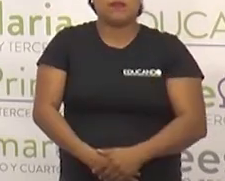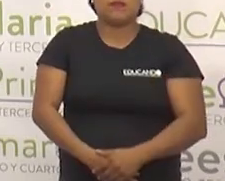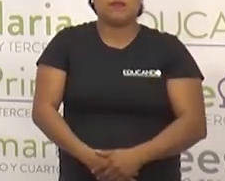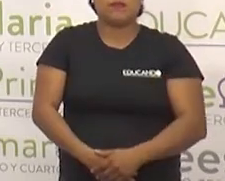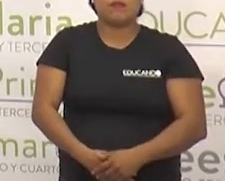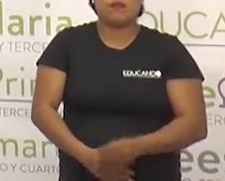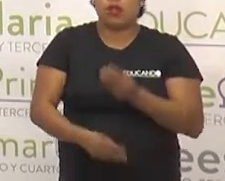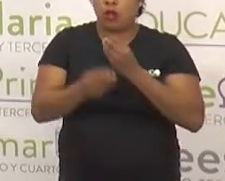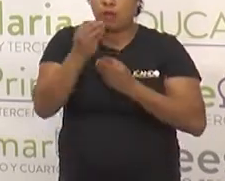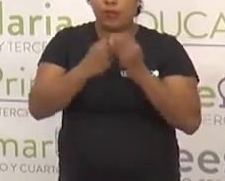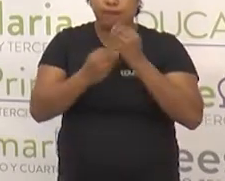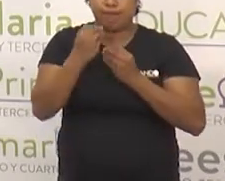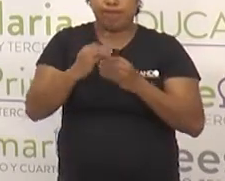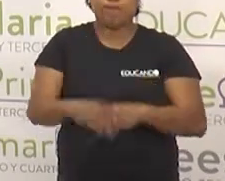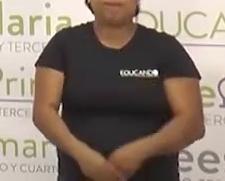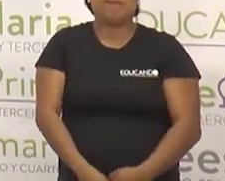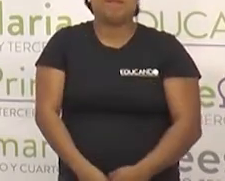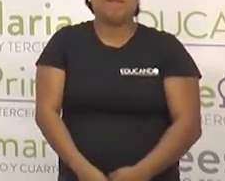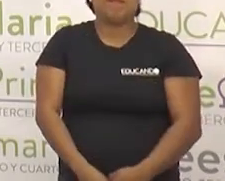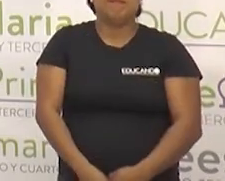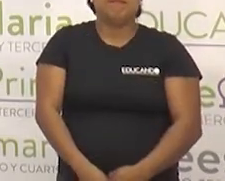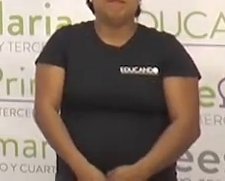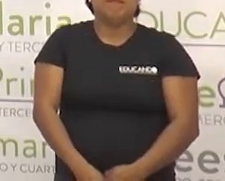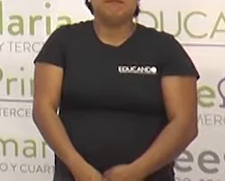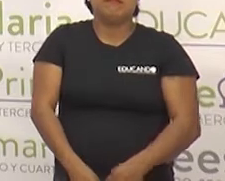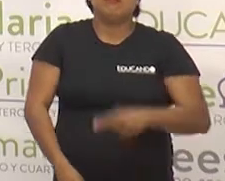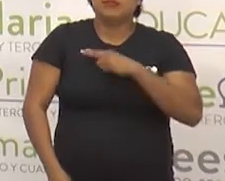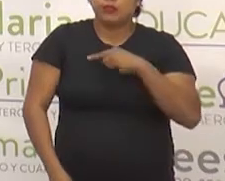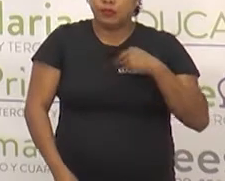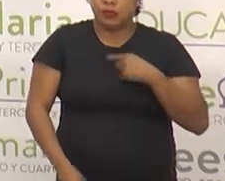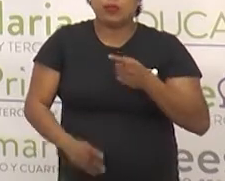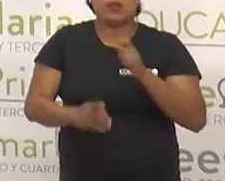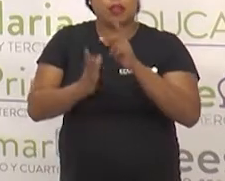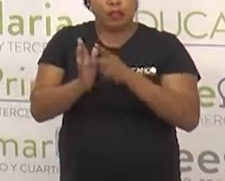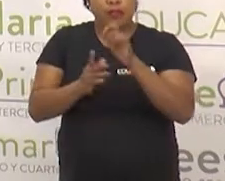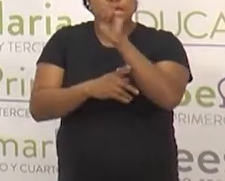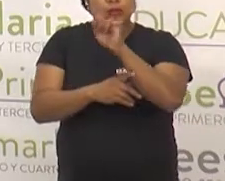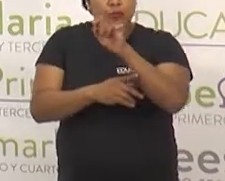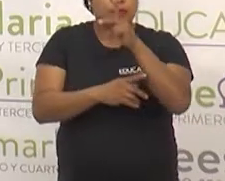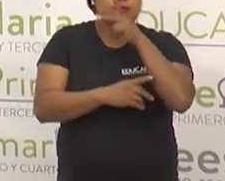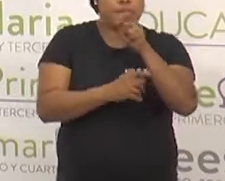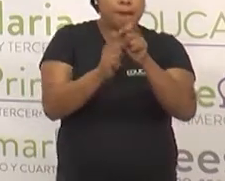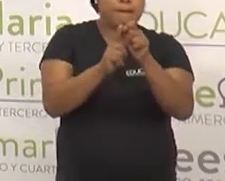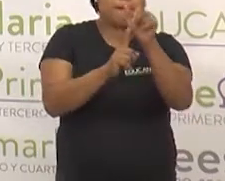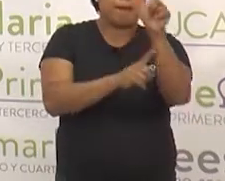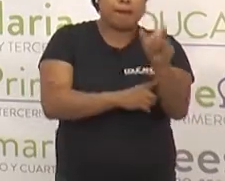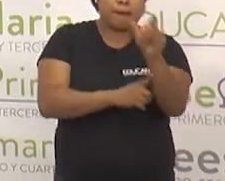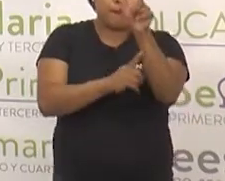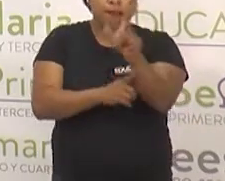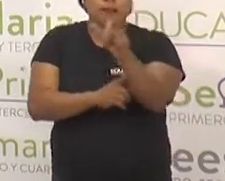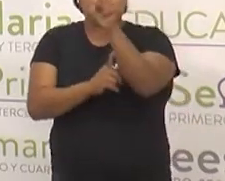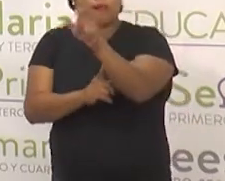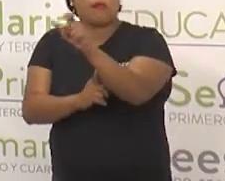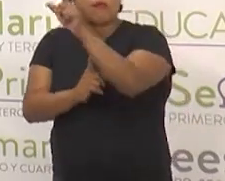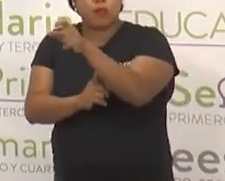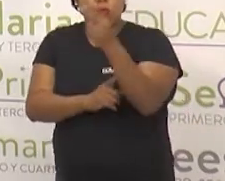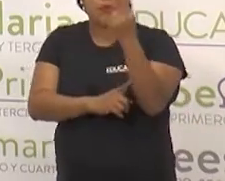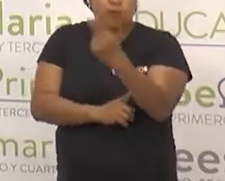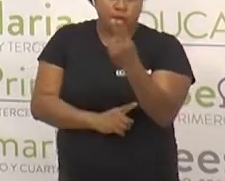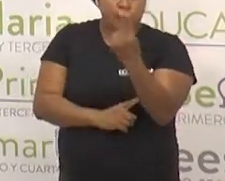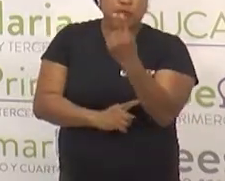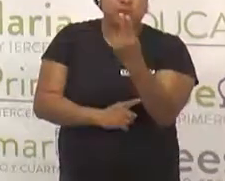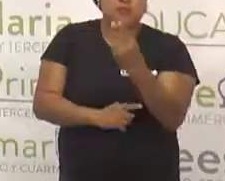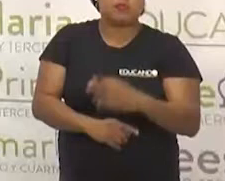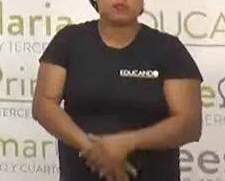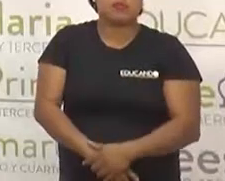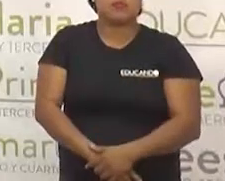buen comer. vamos a escribir nuestra oración con los espacios